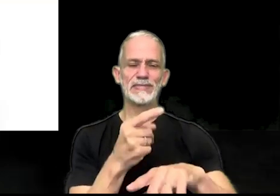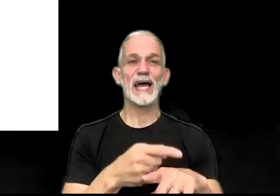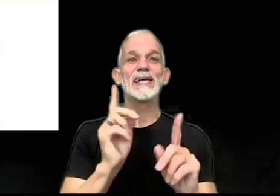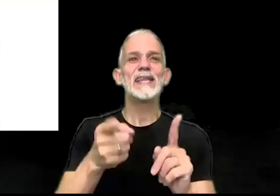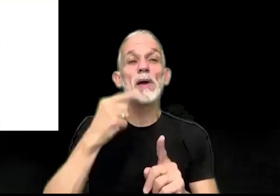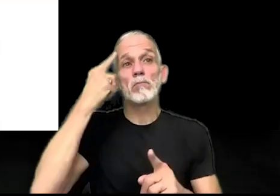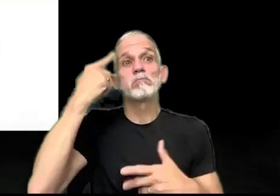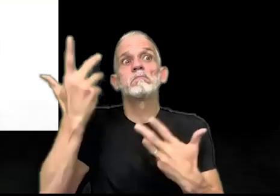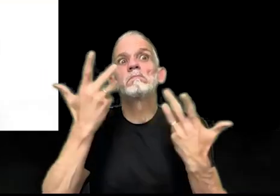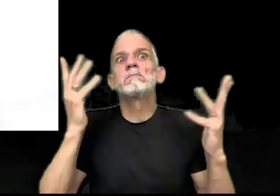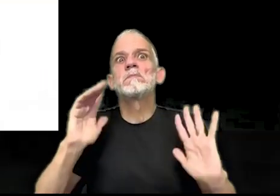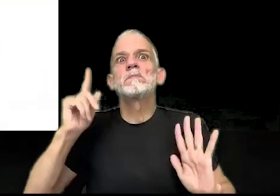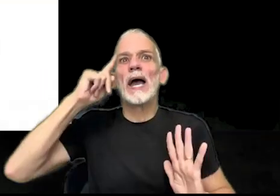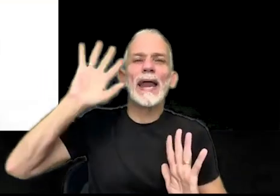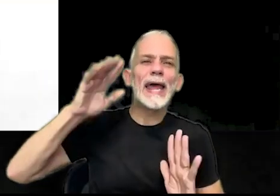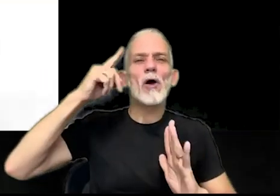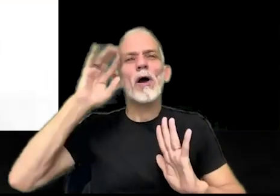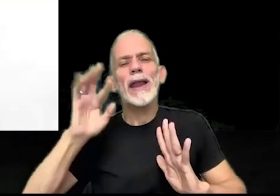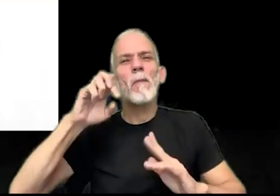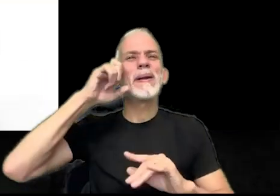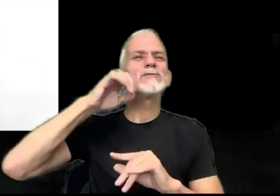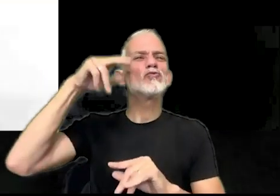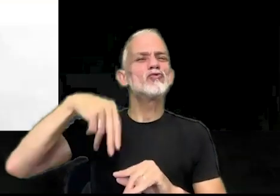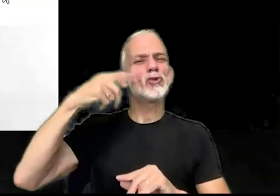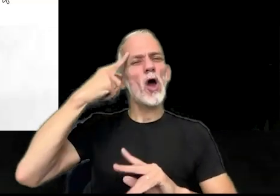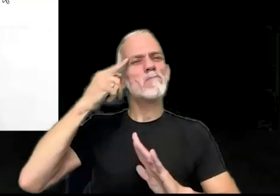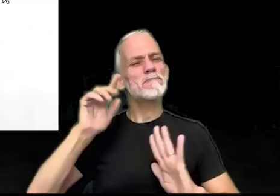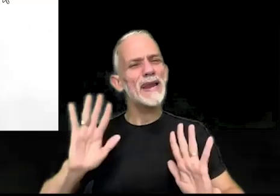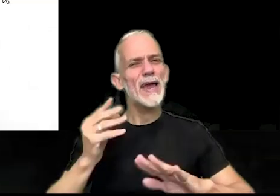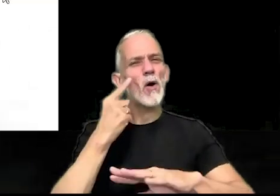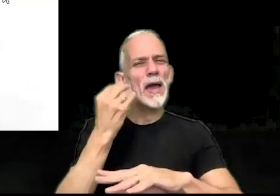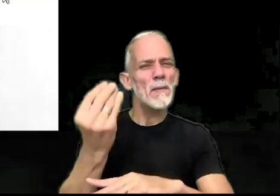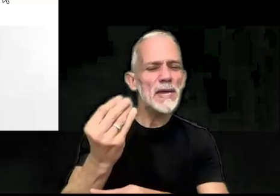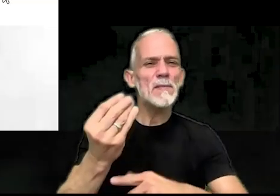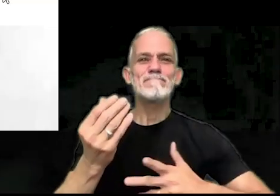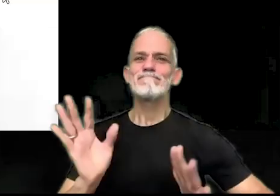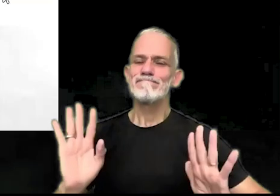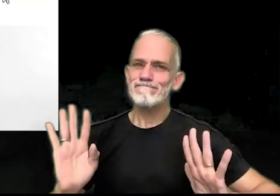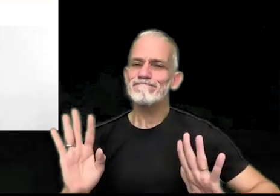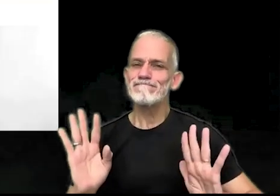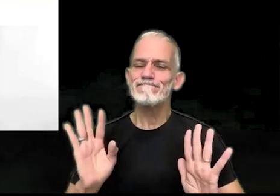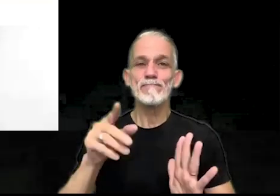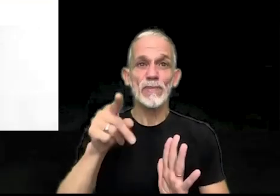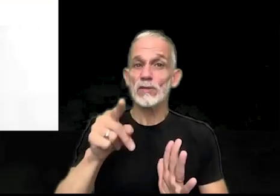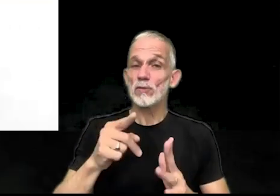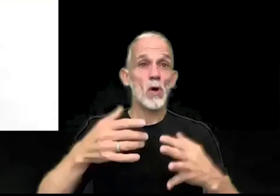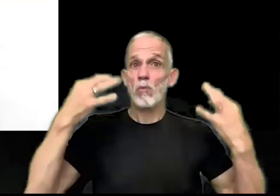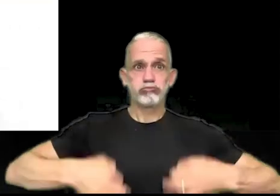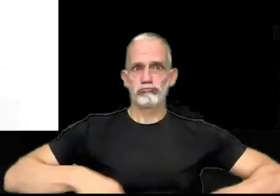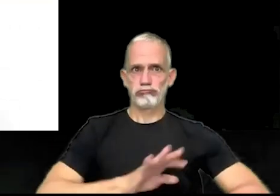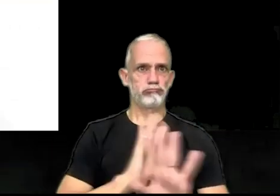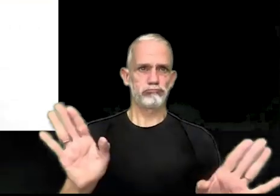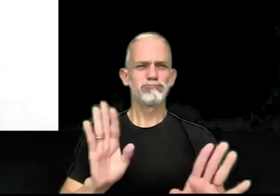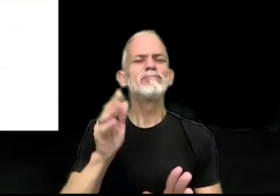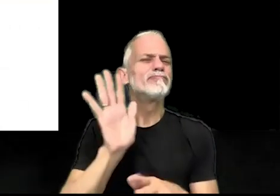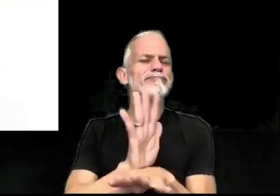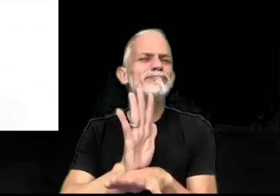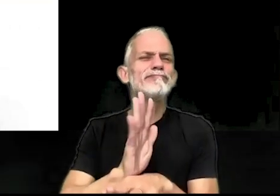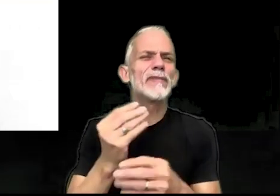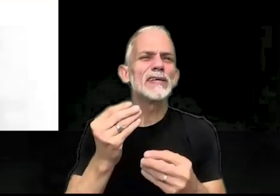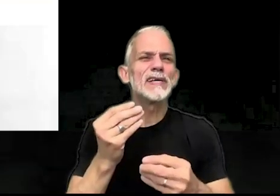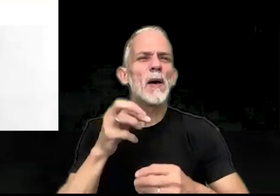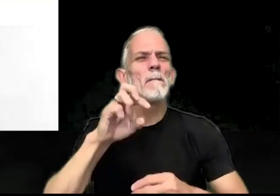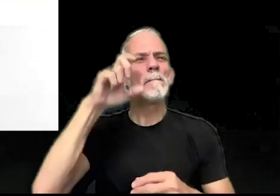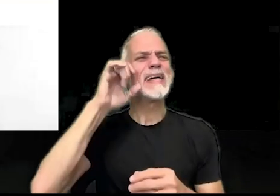las presunciones. Cuando hablamos de presunciones de residencia, estas son absolutas. ¿Qué